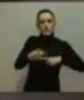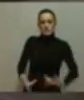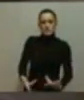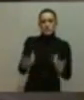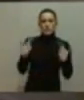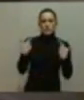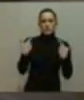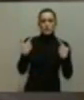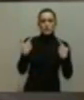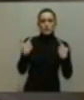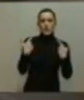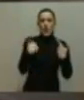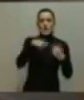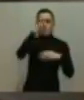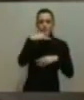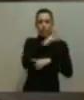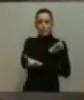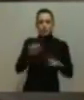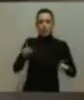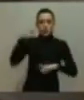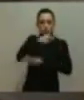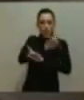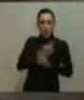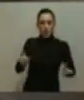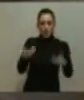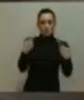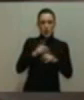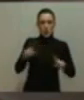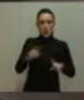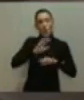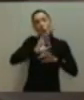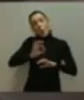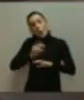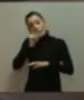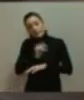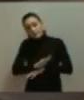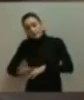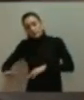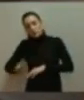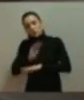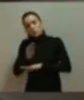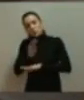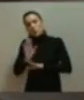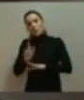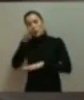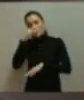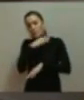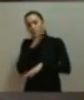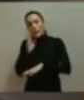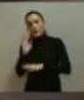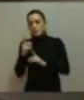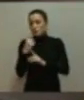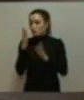porque habían ido a combatir. O algunos críos que se habían cuidado, como los niños perdidos de la historia, sin haber tenido sus mayores cerca de